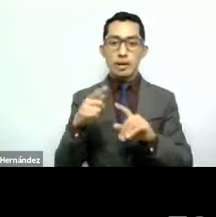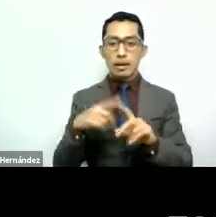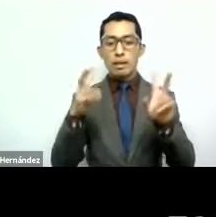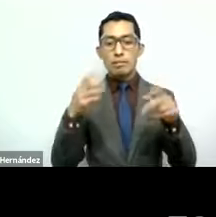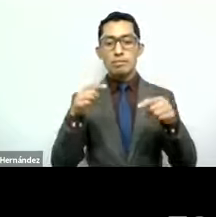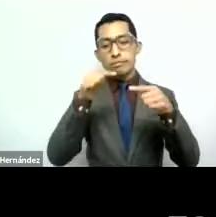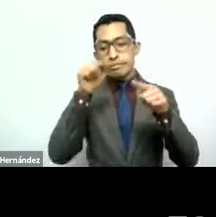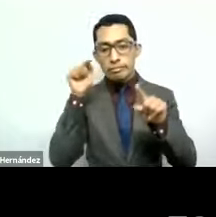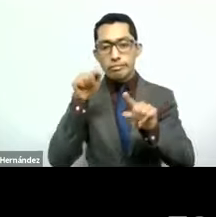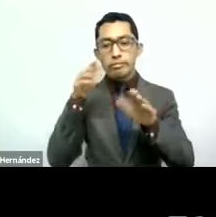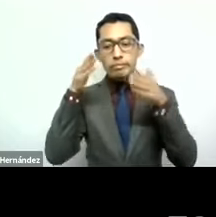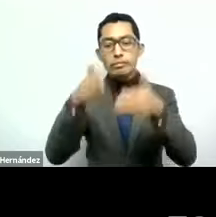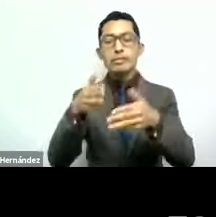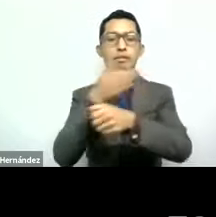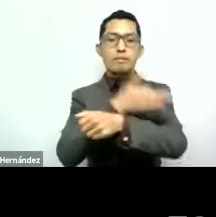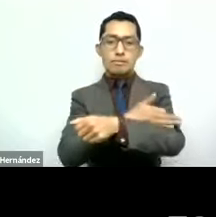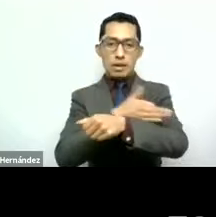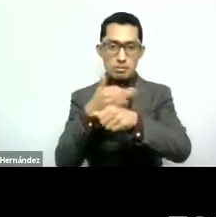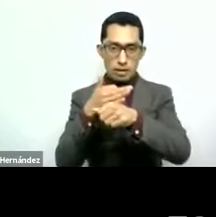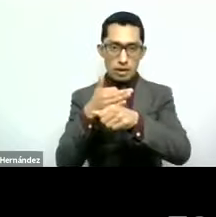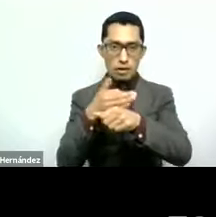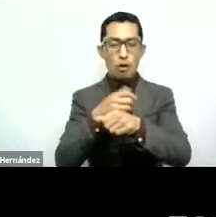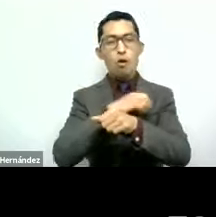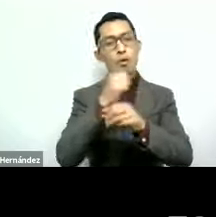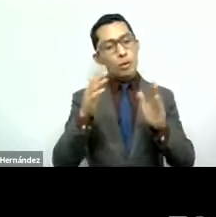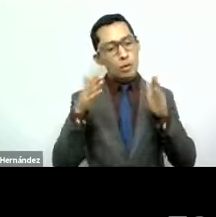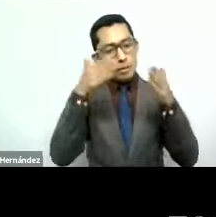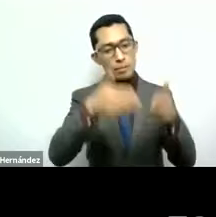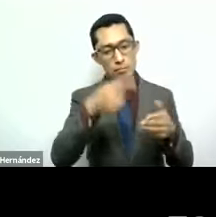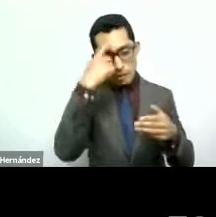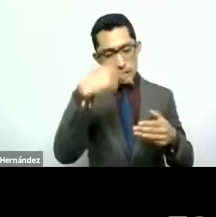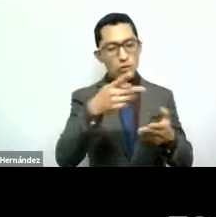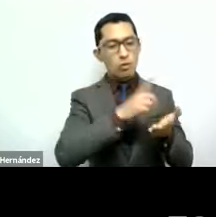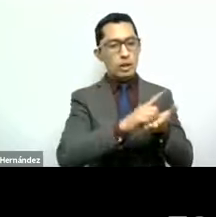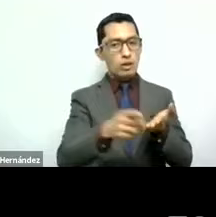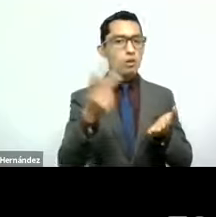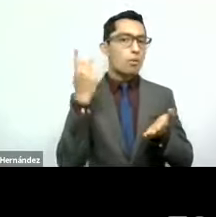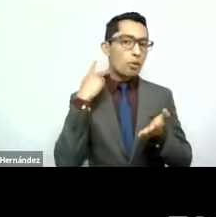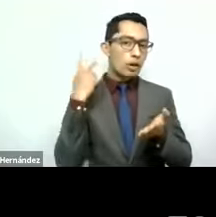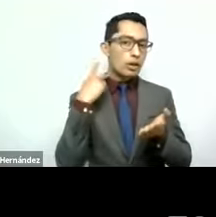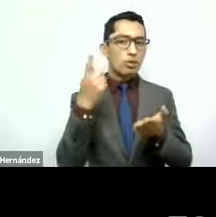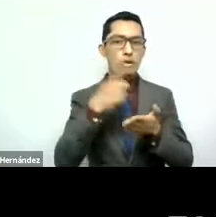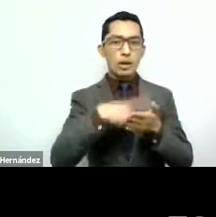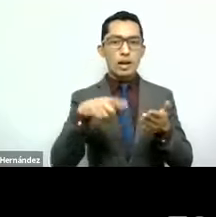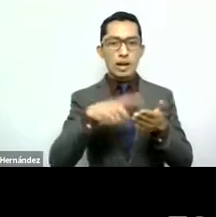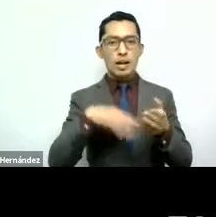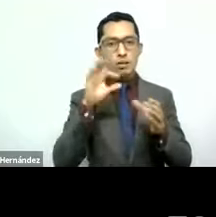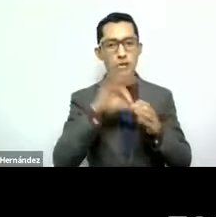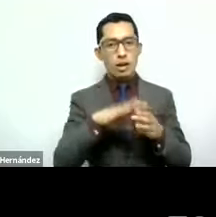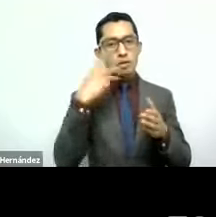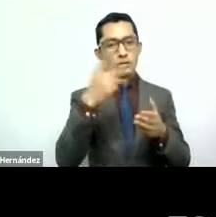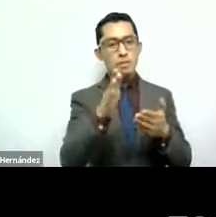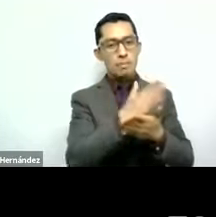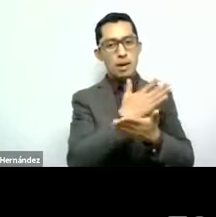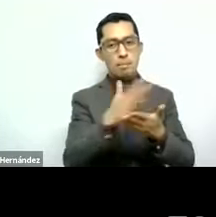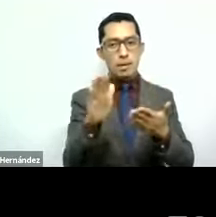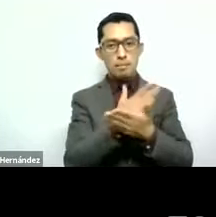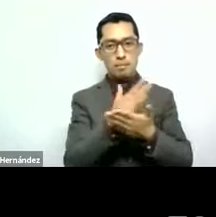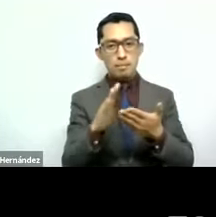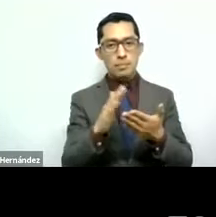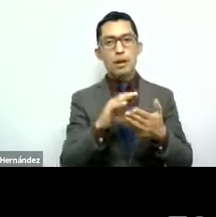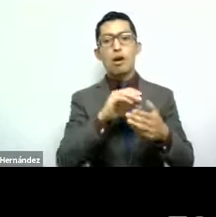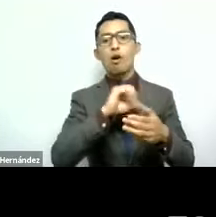ejemplo. Hay otros que se ocupan de derechos políticos electorales. Hay